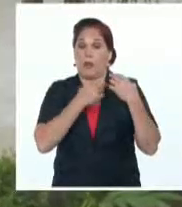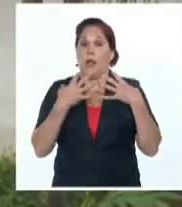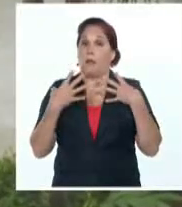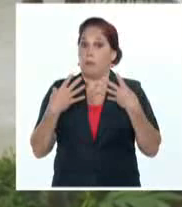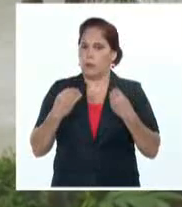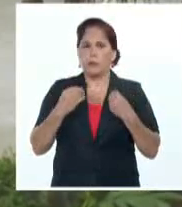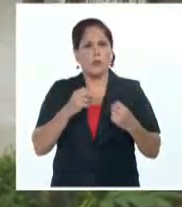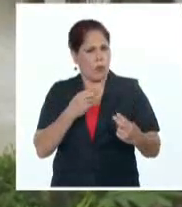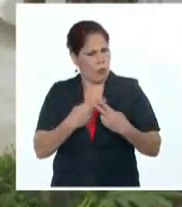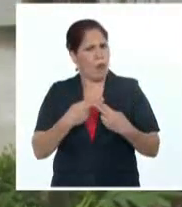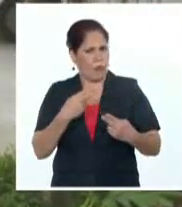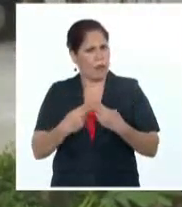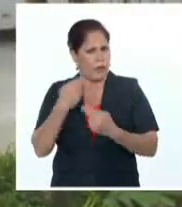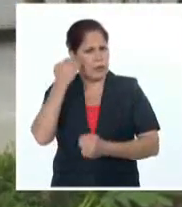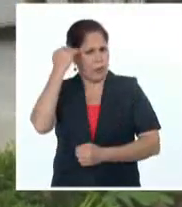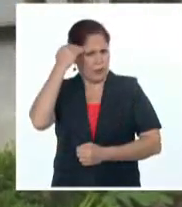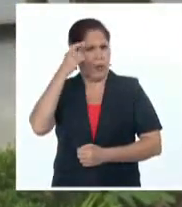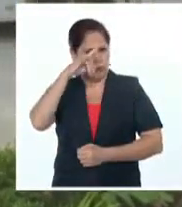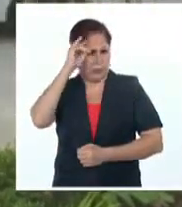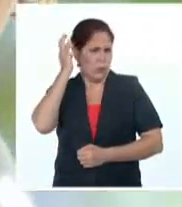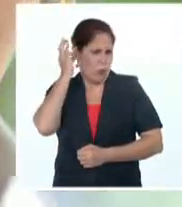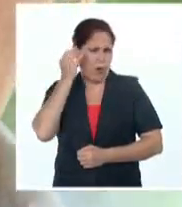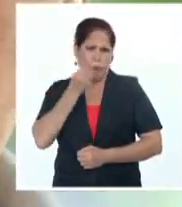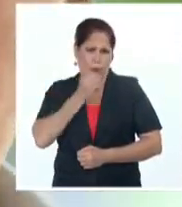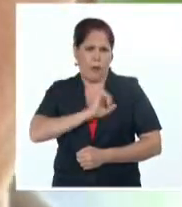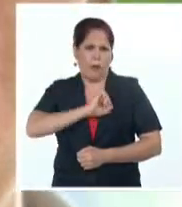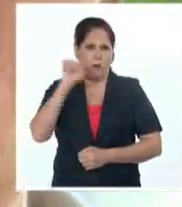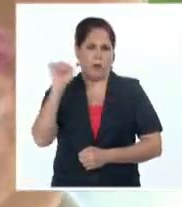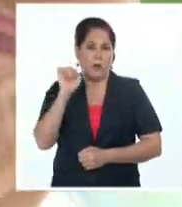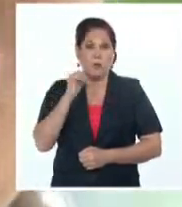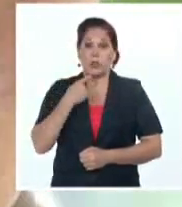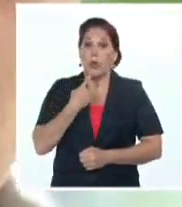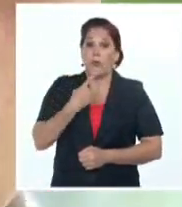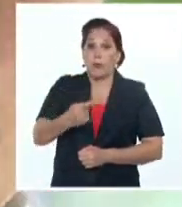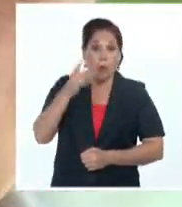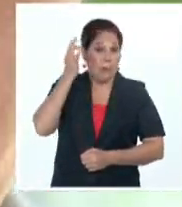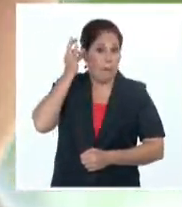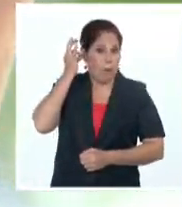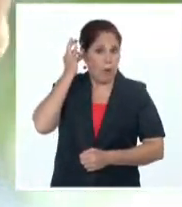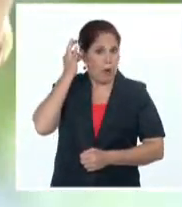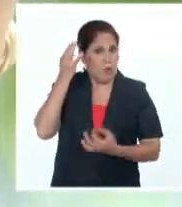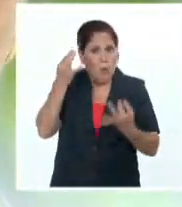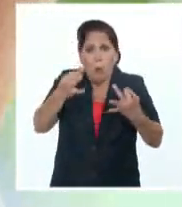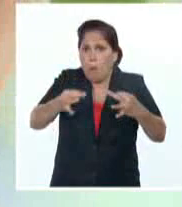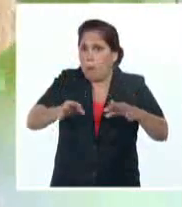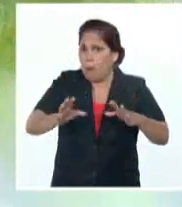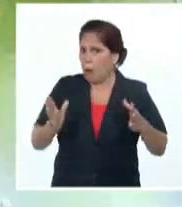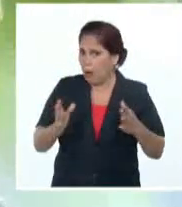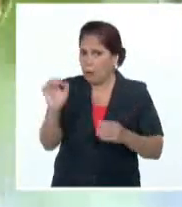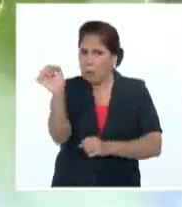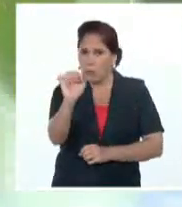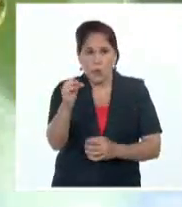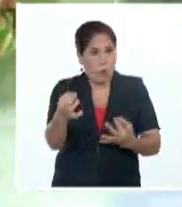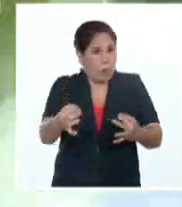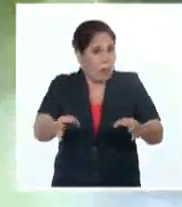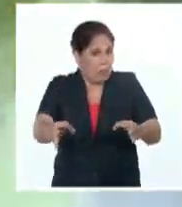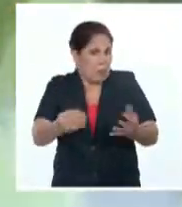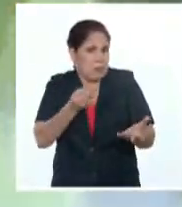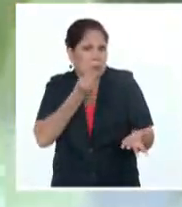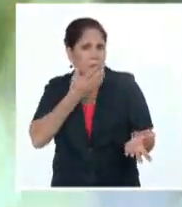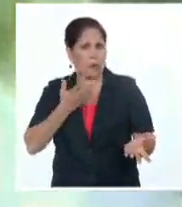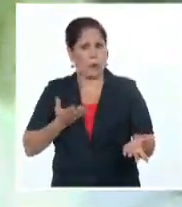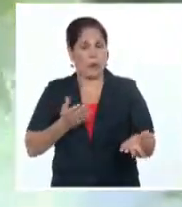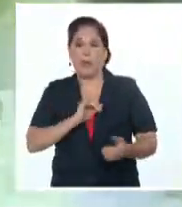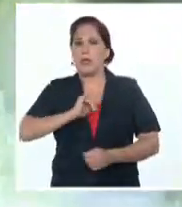confía en la capacidad de la mujer. Yo les digo a las mujeres que no se subestimen. Que, ¿por qué no? Nosotros